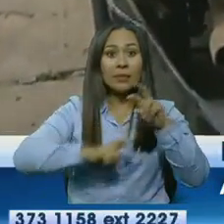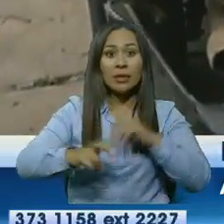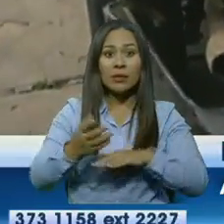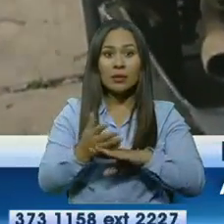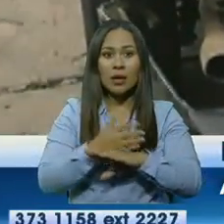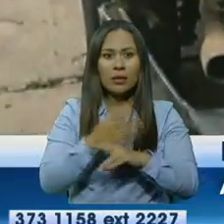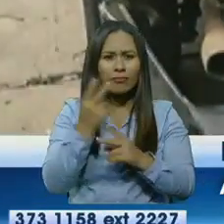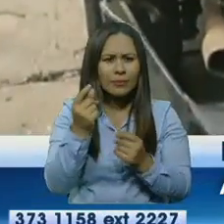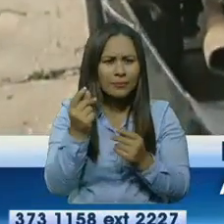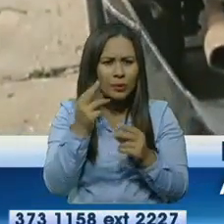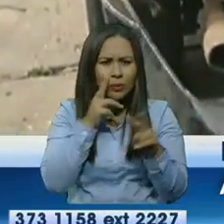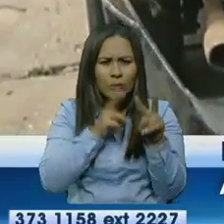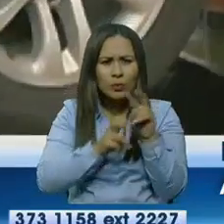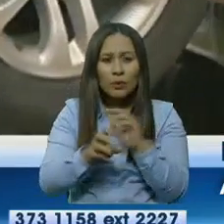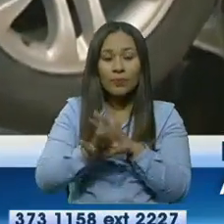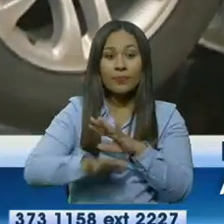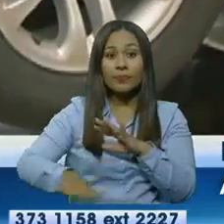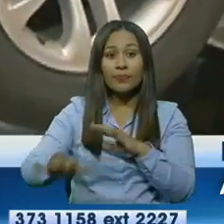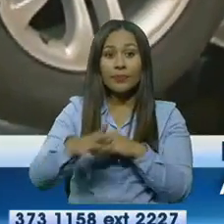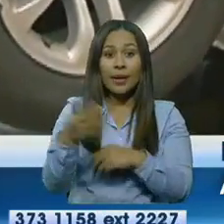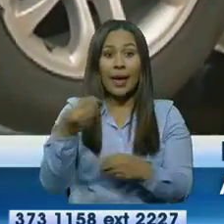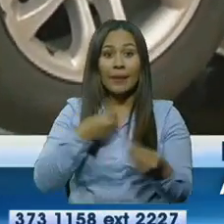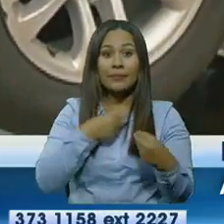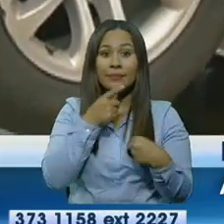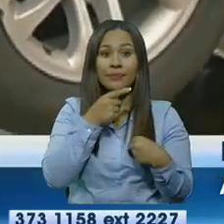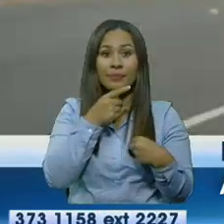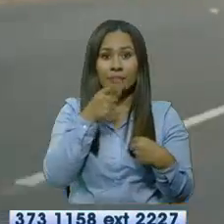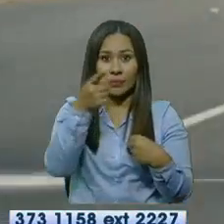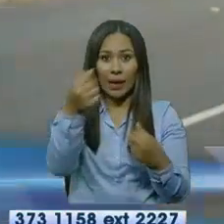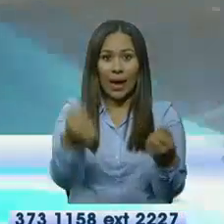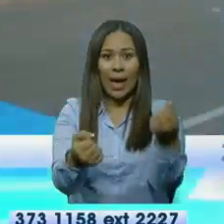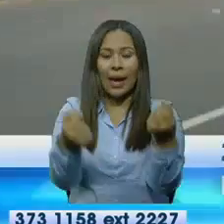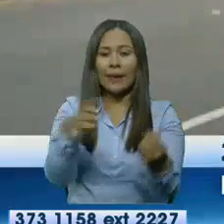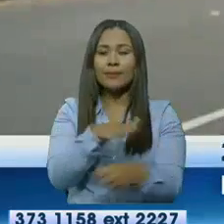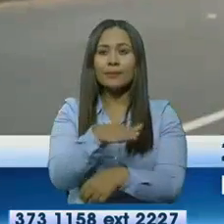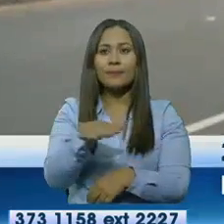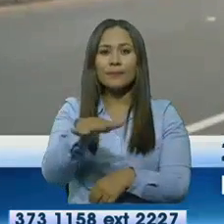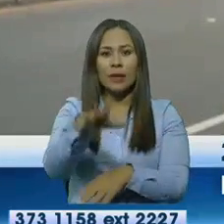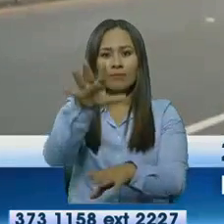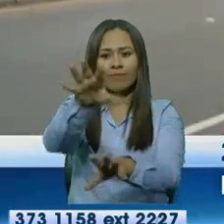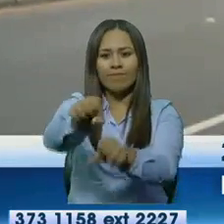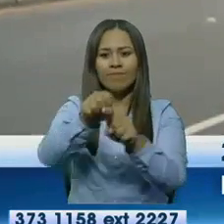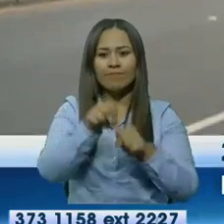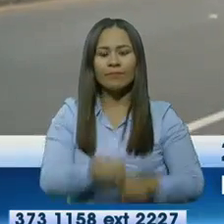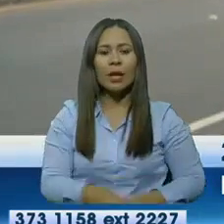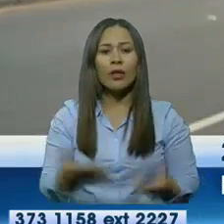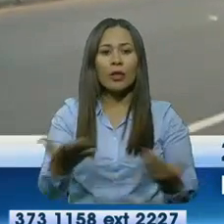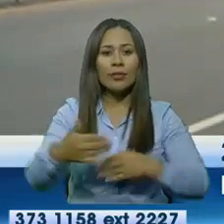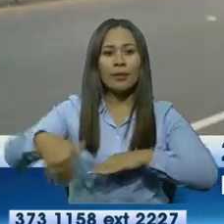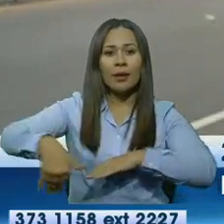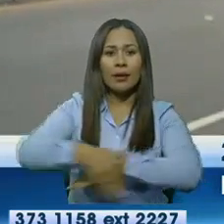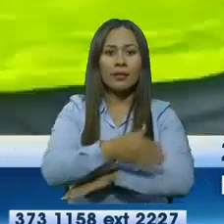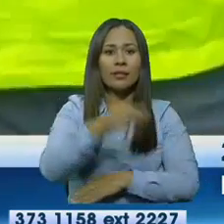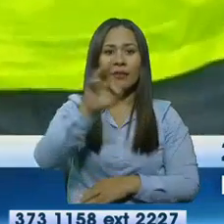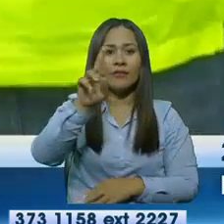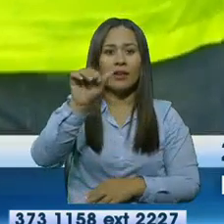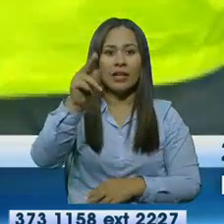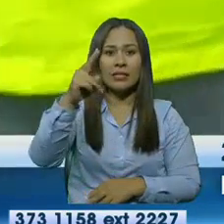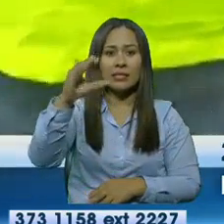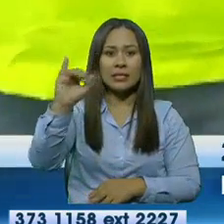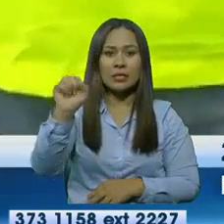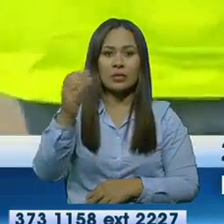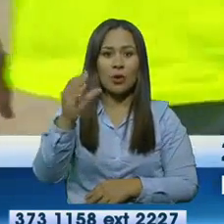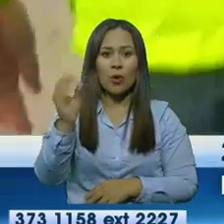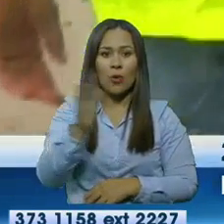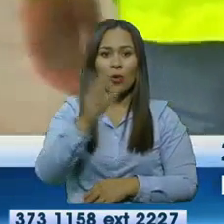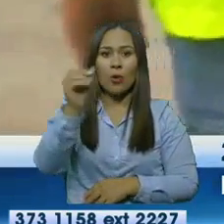agentes antinarcóticos de la zona dieron alcance al conductor. La detención se produjo en la avenida Francisco de Orellana, a la altura